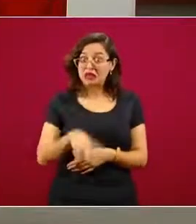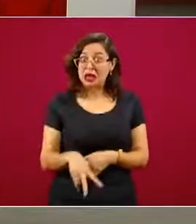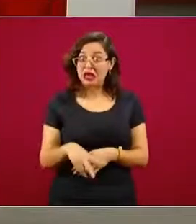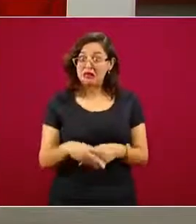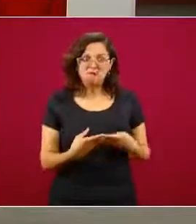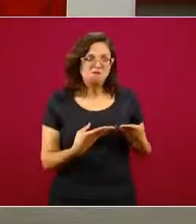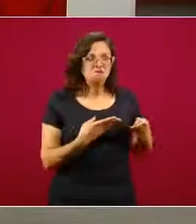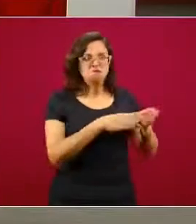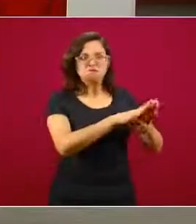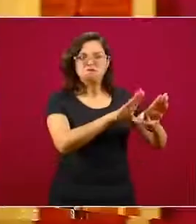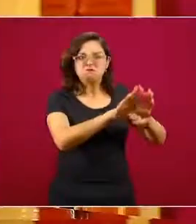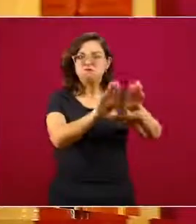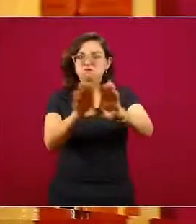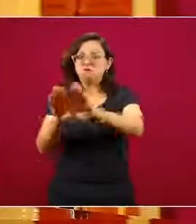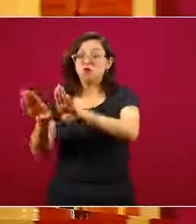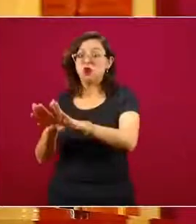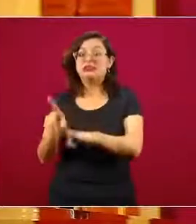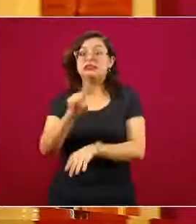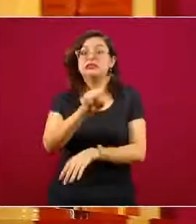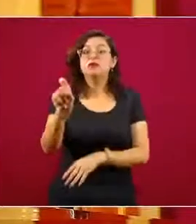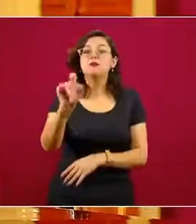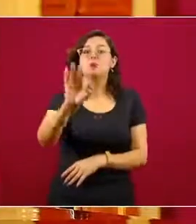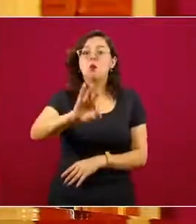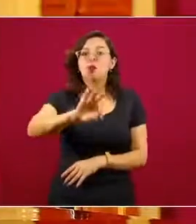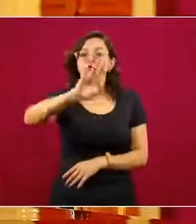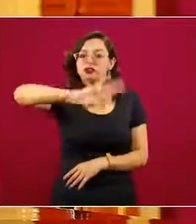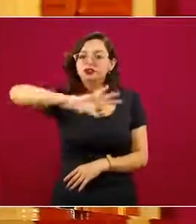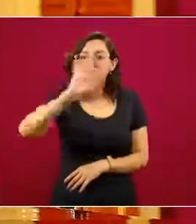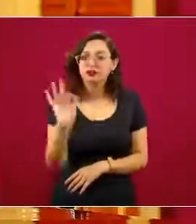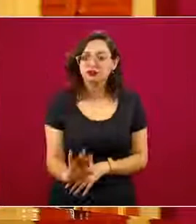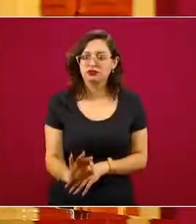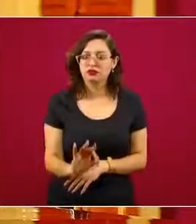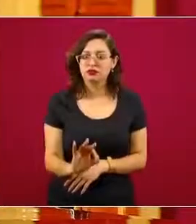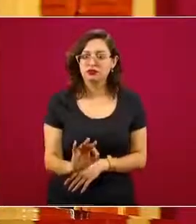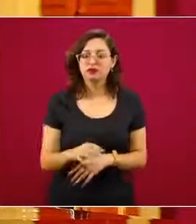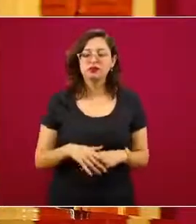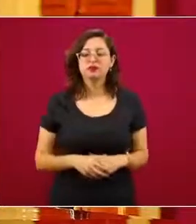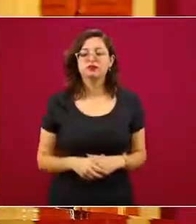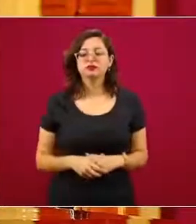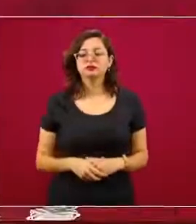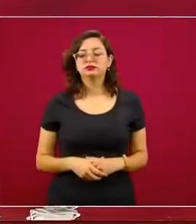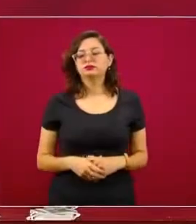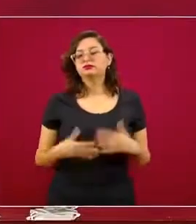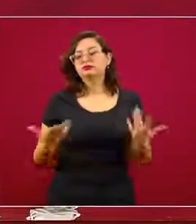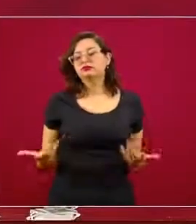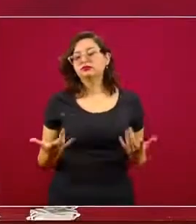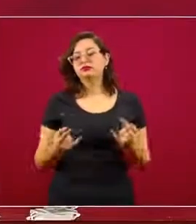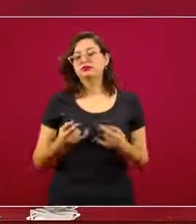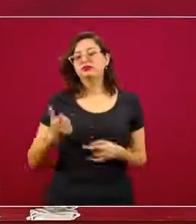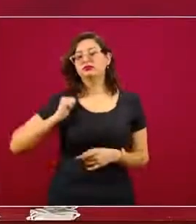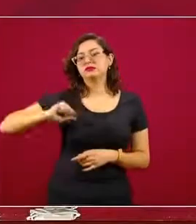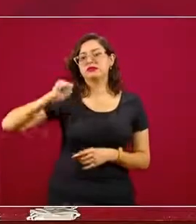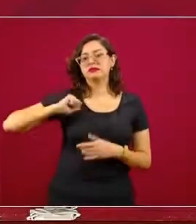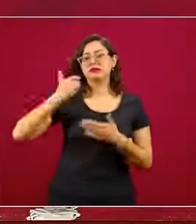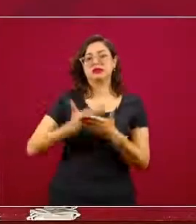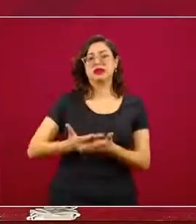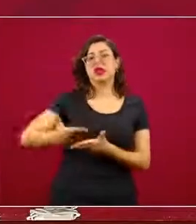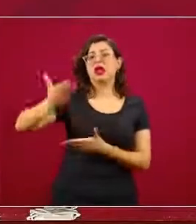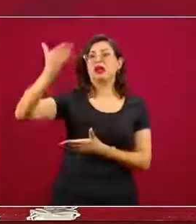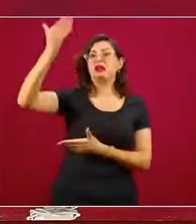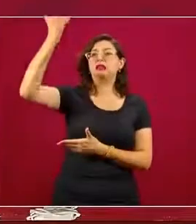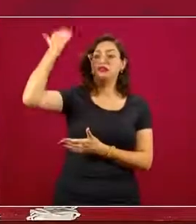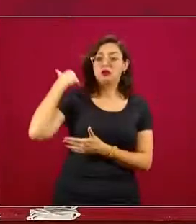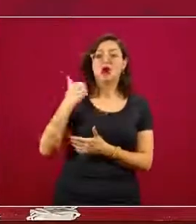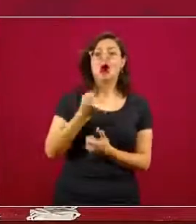consecuencias adversas de un aislamiento absoluto. Habíamos comentado que en la historia de las epidemias, sobre todo en la Edad Antigua y la Edad Media, se